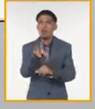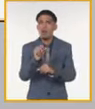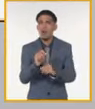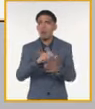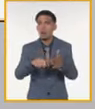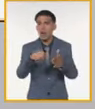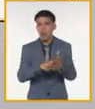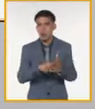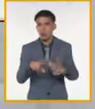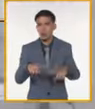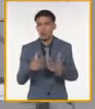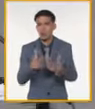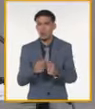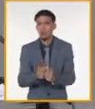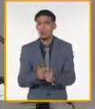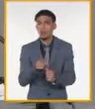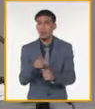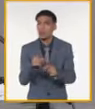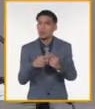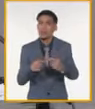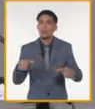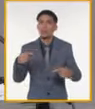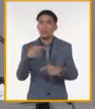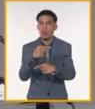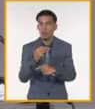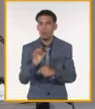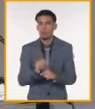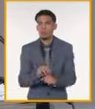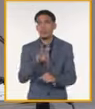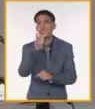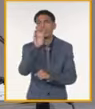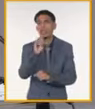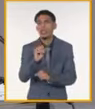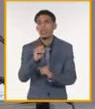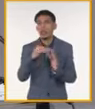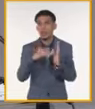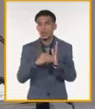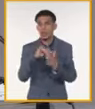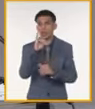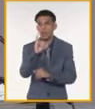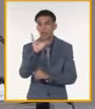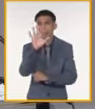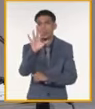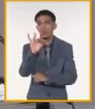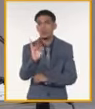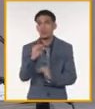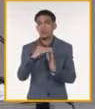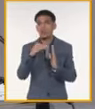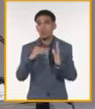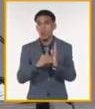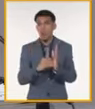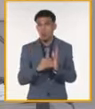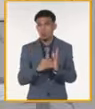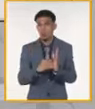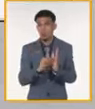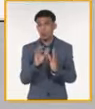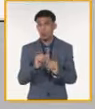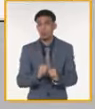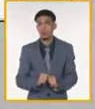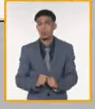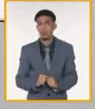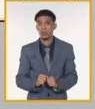de cumplir Pero digamos que esas son las desviaciones se recaudan 30657 millones y se dejan de recaudar